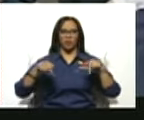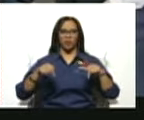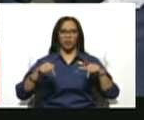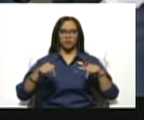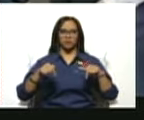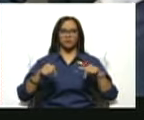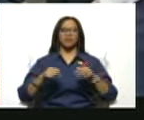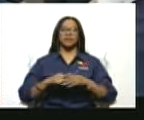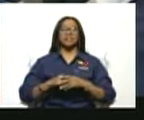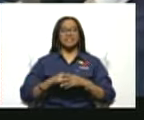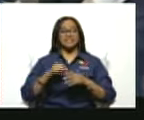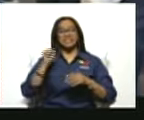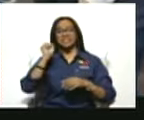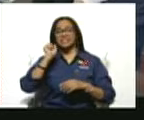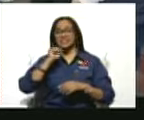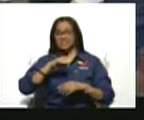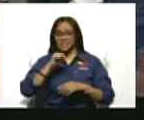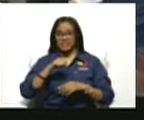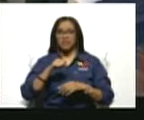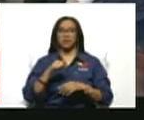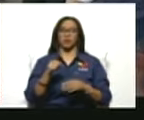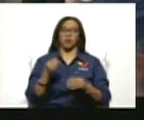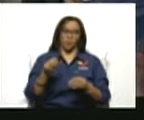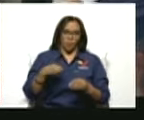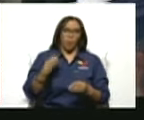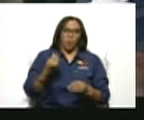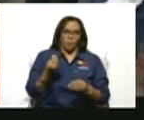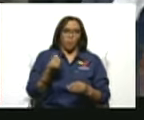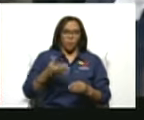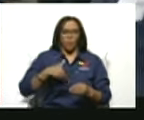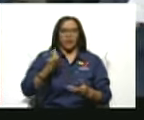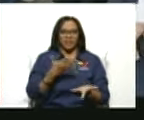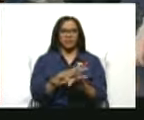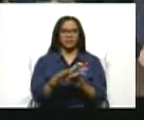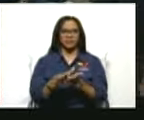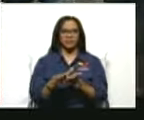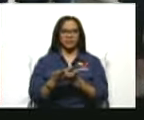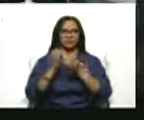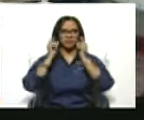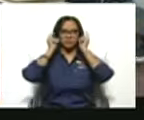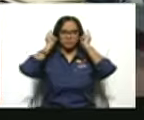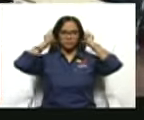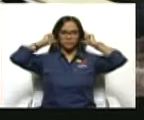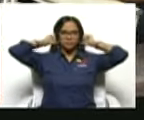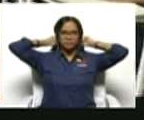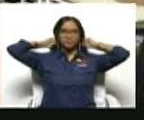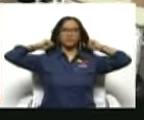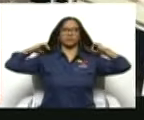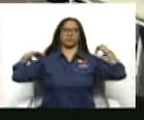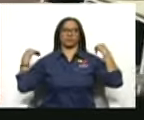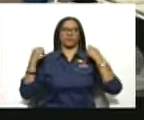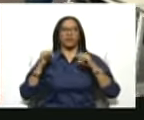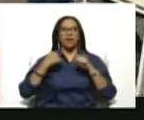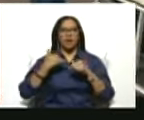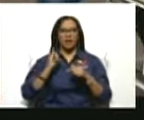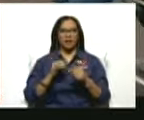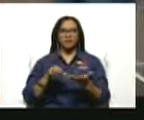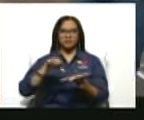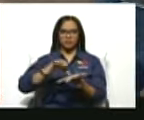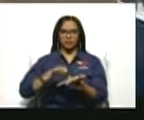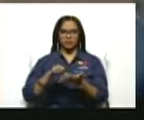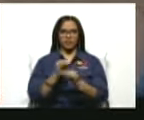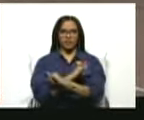Si existe, como lo más probable que vaya a ocurrir, que hay centros finalizada esta prórroga